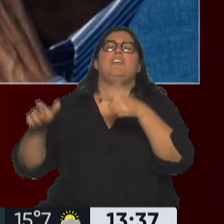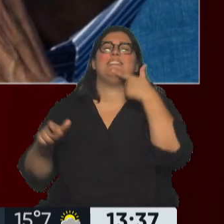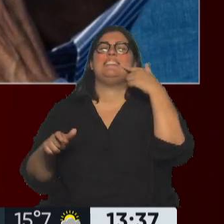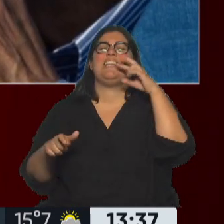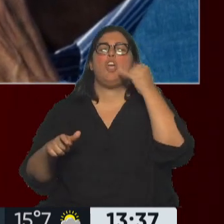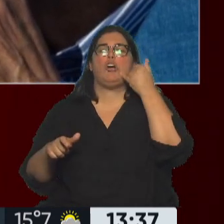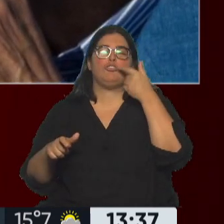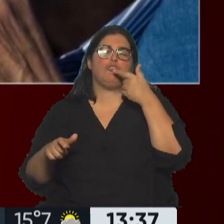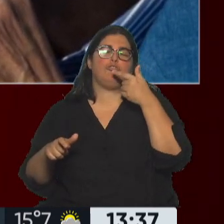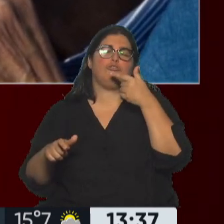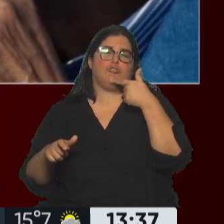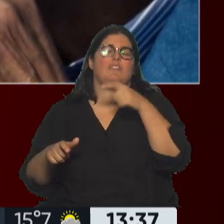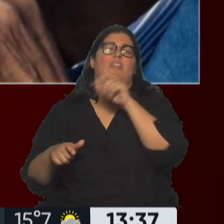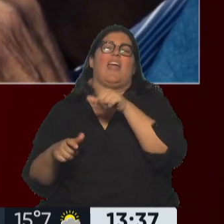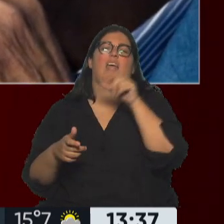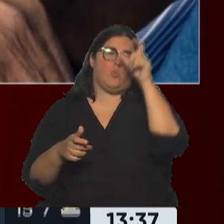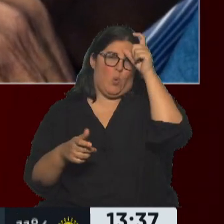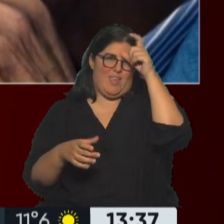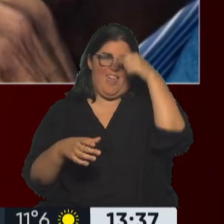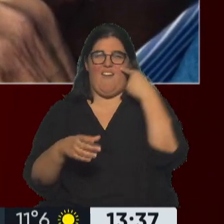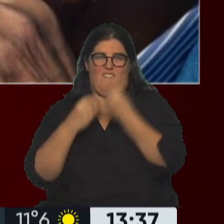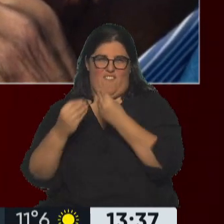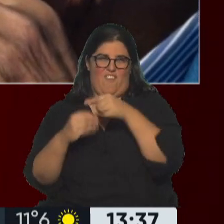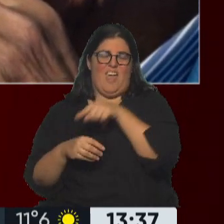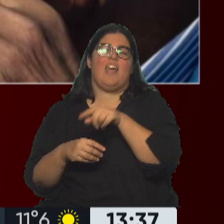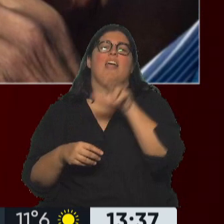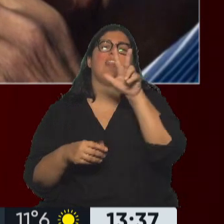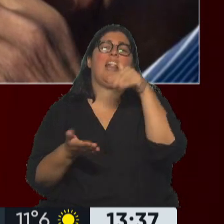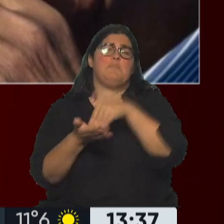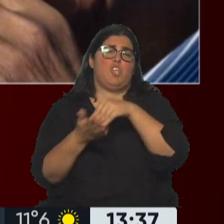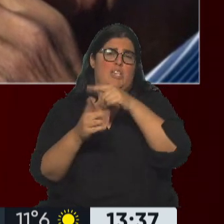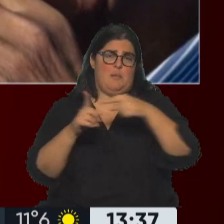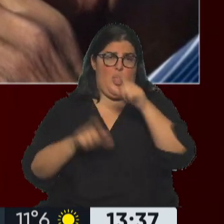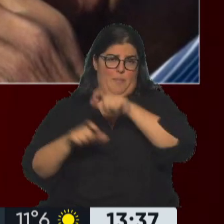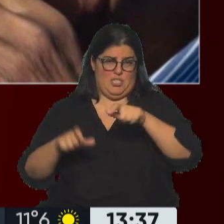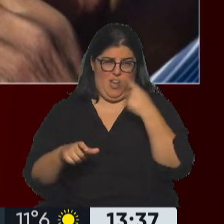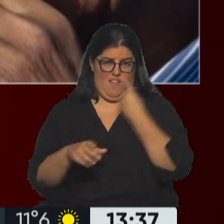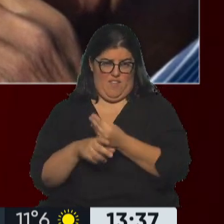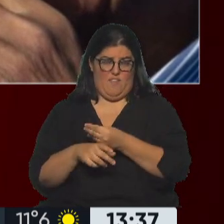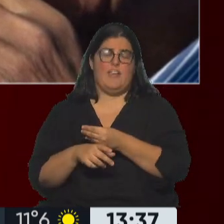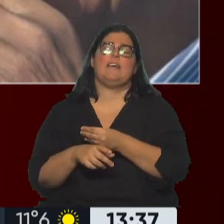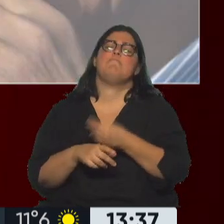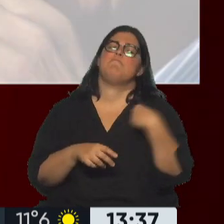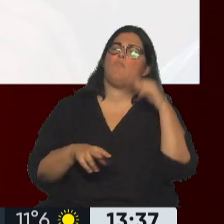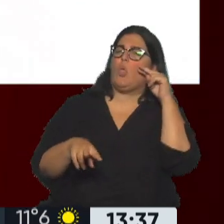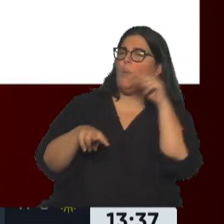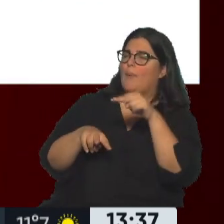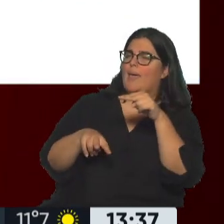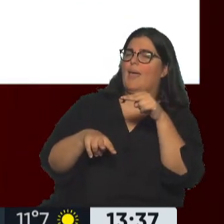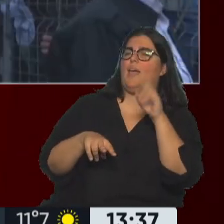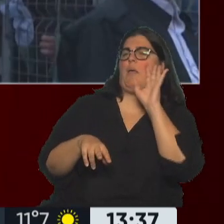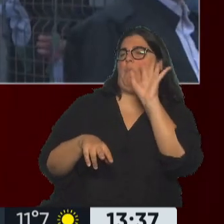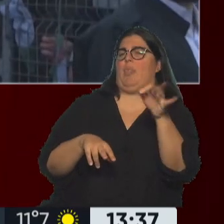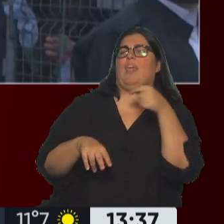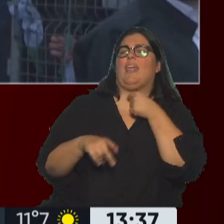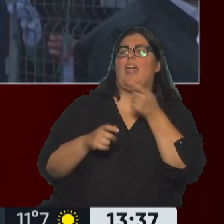Turquía. 3 millones y medio. 3 millones y medio. Un discurso que ya cuando uno empieza a ver, ¿no? Una cosa de ir para la izquierda, para la derecha, para